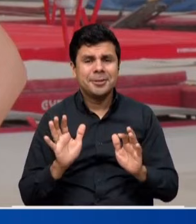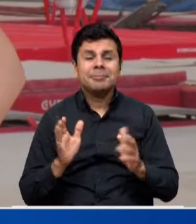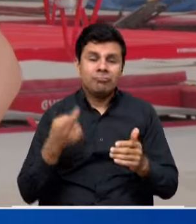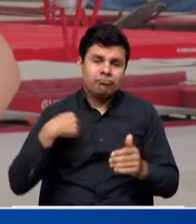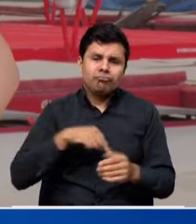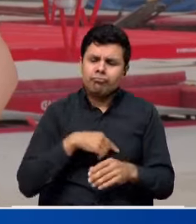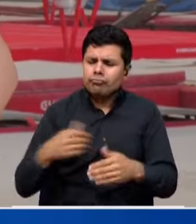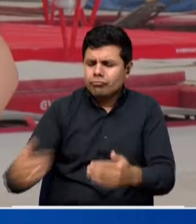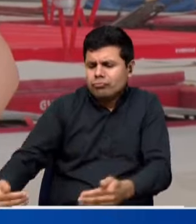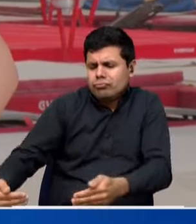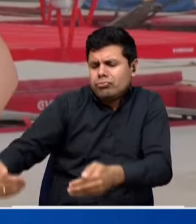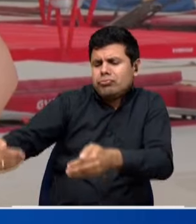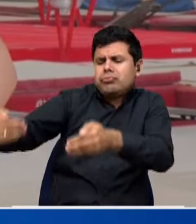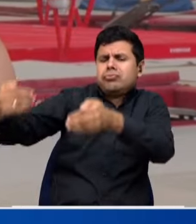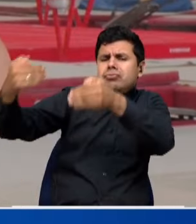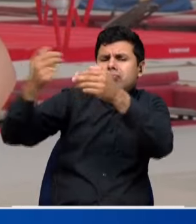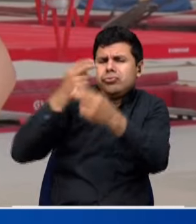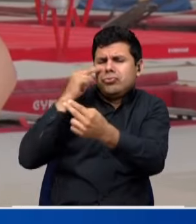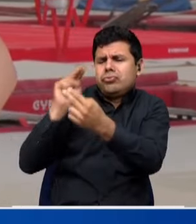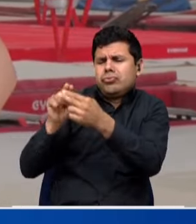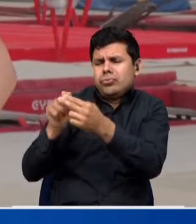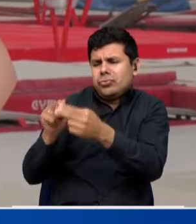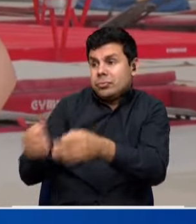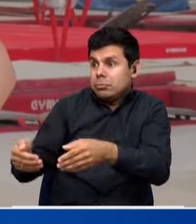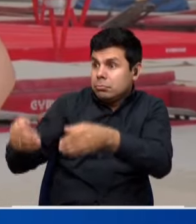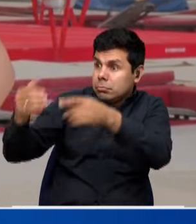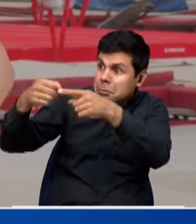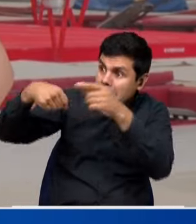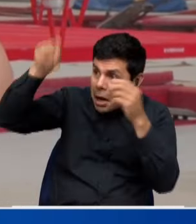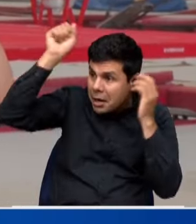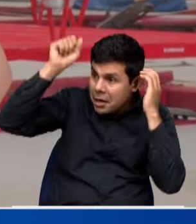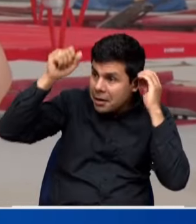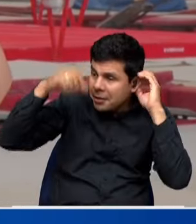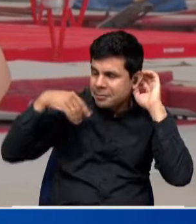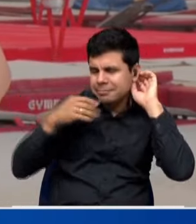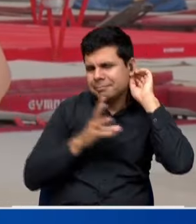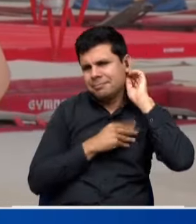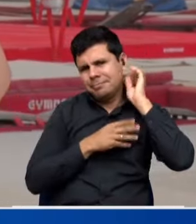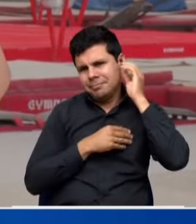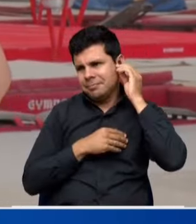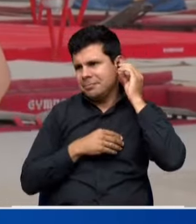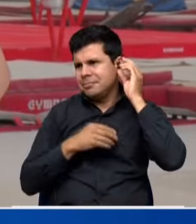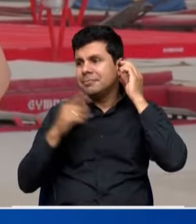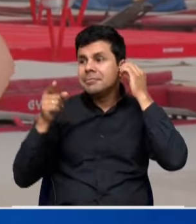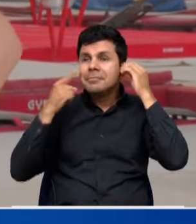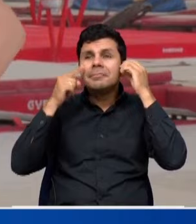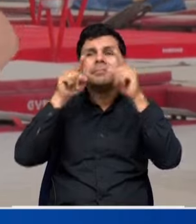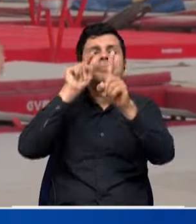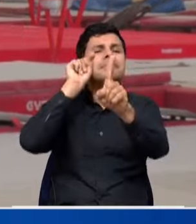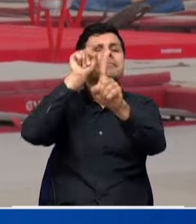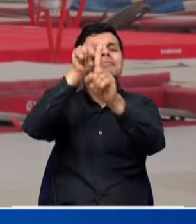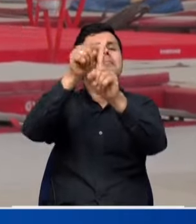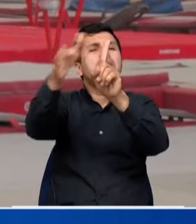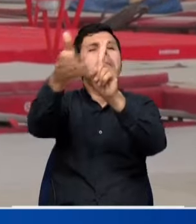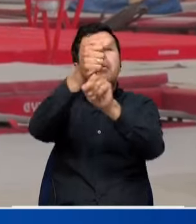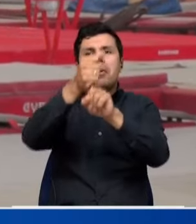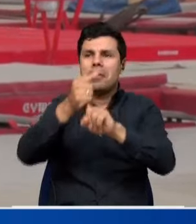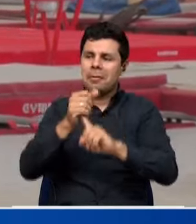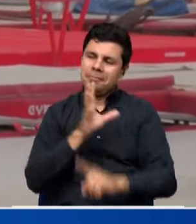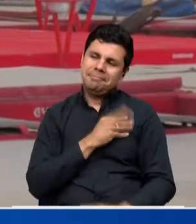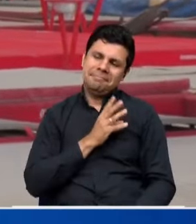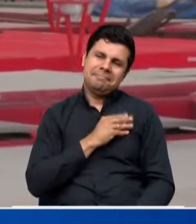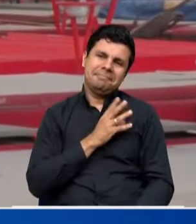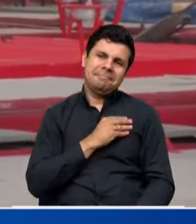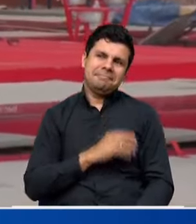que hemos estado con él desde pequeños, pues nos enorgullece tanto que uno de nosotros haya alcanzado ese sueño olímpico. Bueno, usted más que nadie